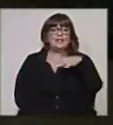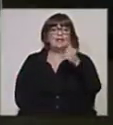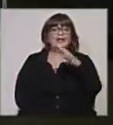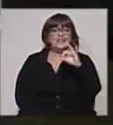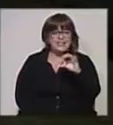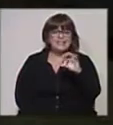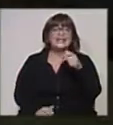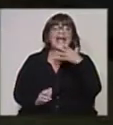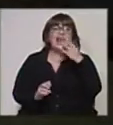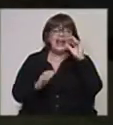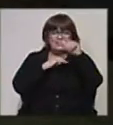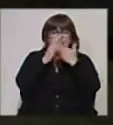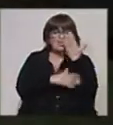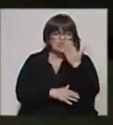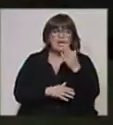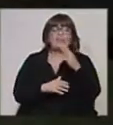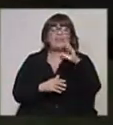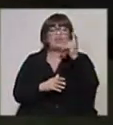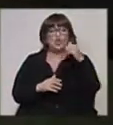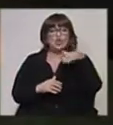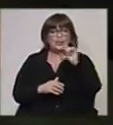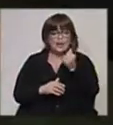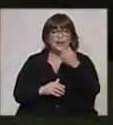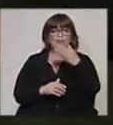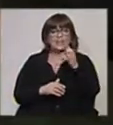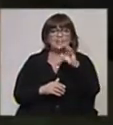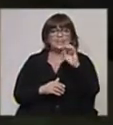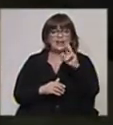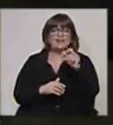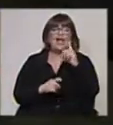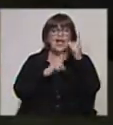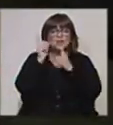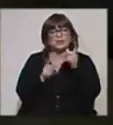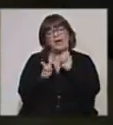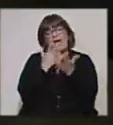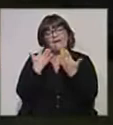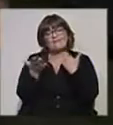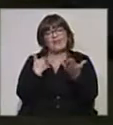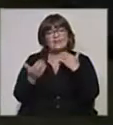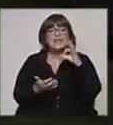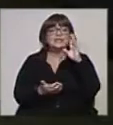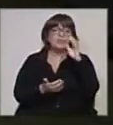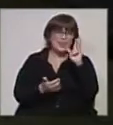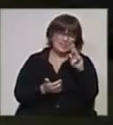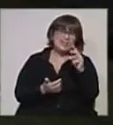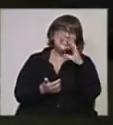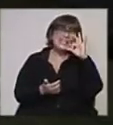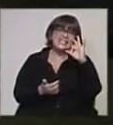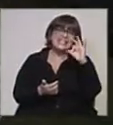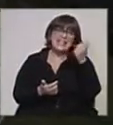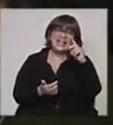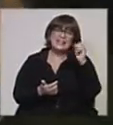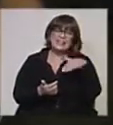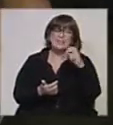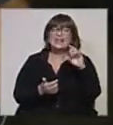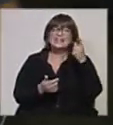Saltimbanquis es como un sueño que estaba pendiente. Alguna vez lo habíamos hablado con Esper. Y dijo, bueno, se lo voy a dar a algún amigo, alguien que sea responsable